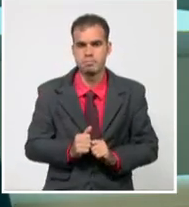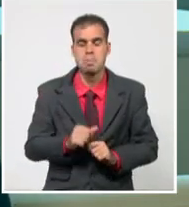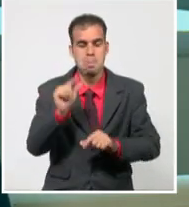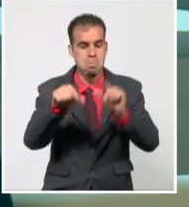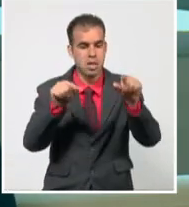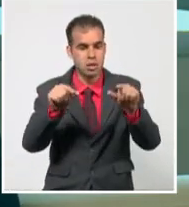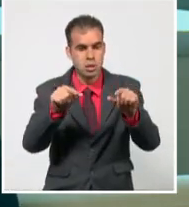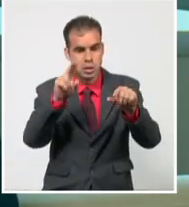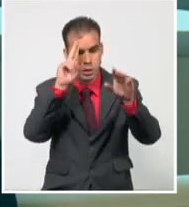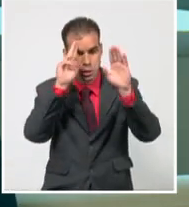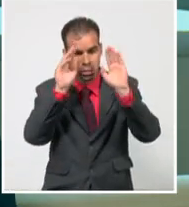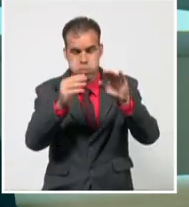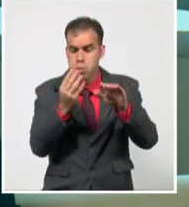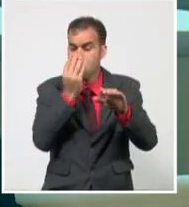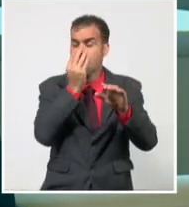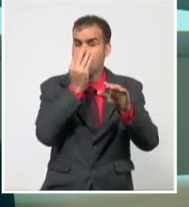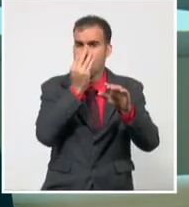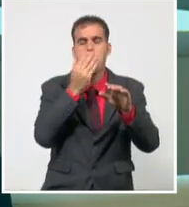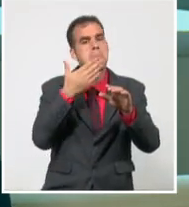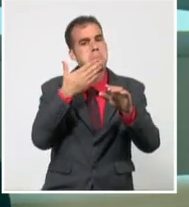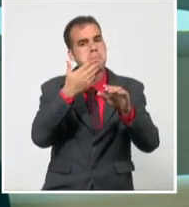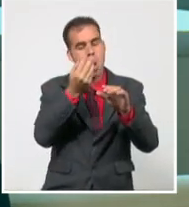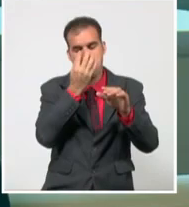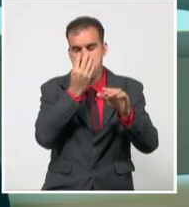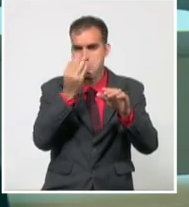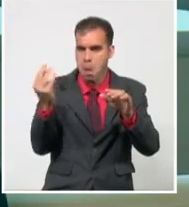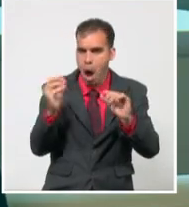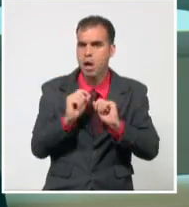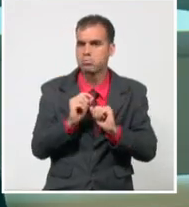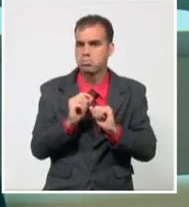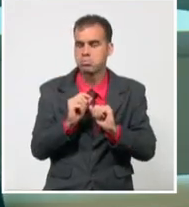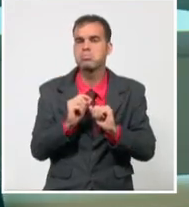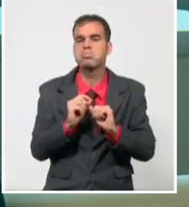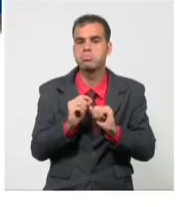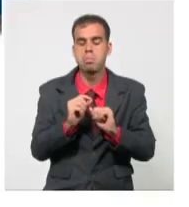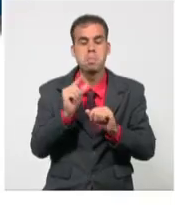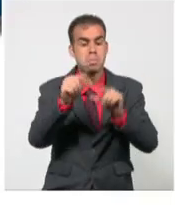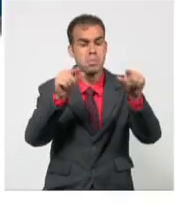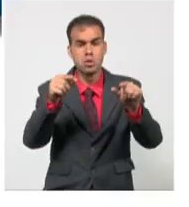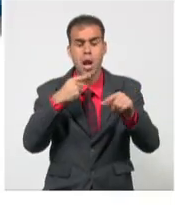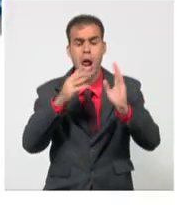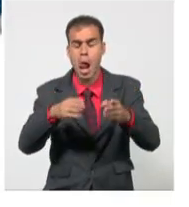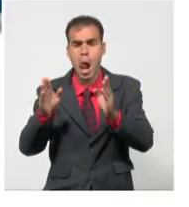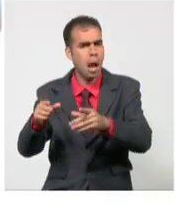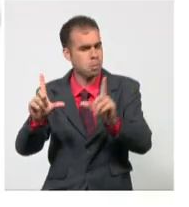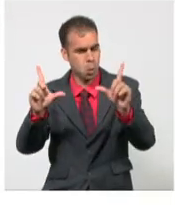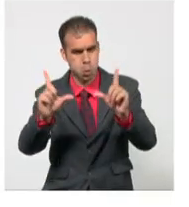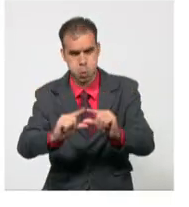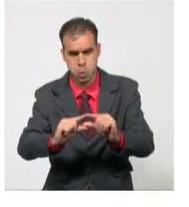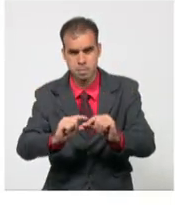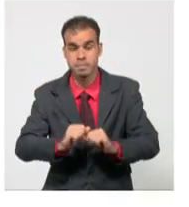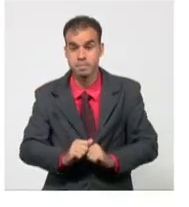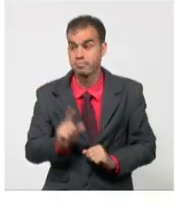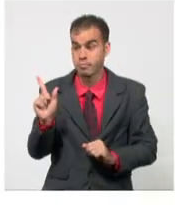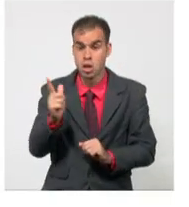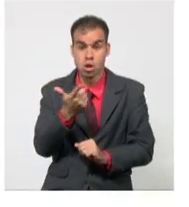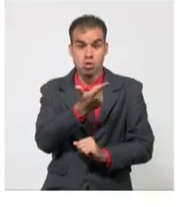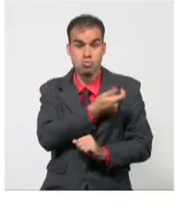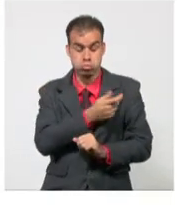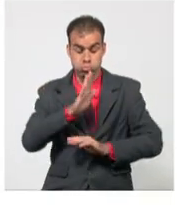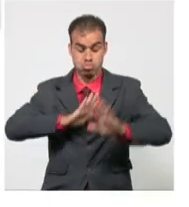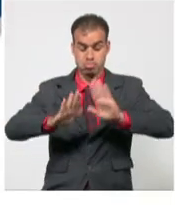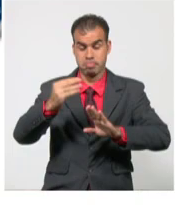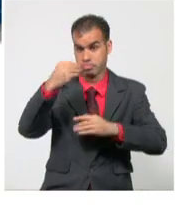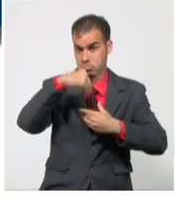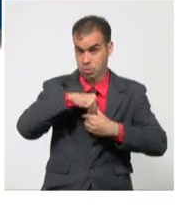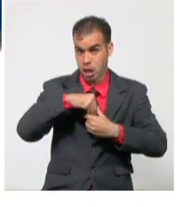capacidad ventilatoria y obviamente se evita la muerte en muchísimos casos. Este es el primer anticuerpo monoclonal creado